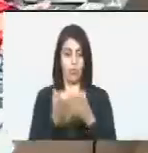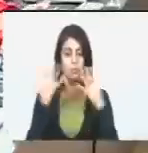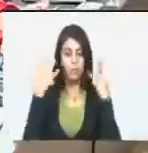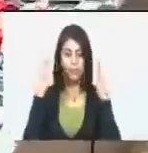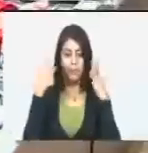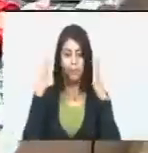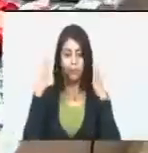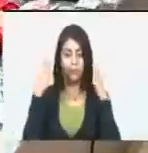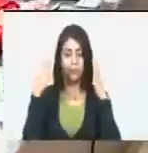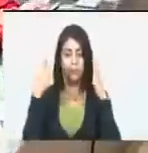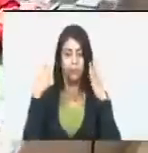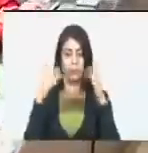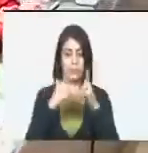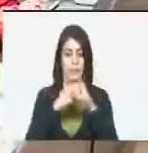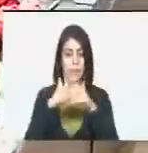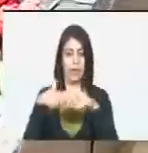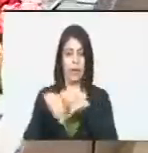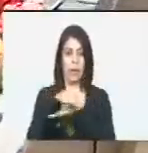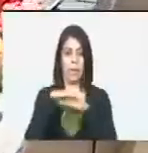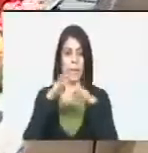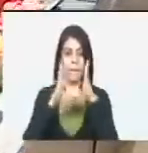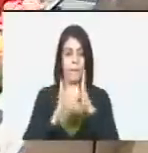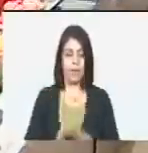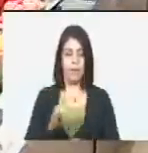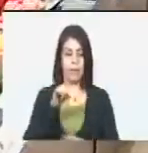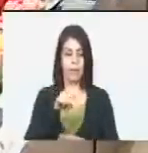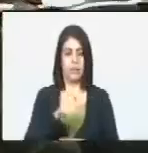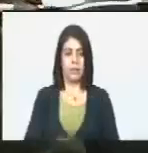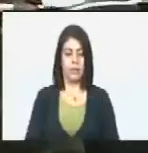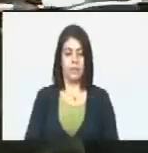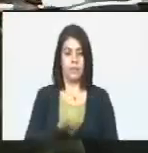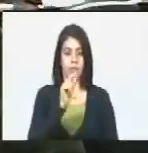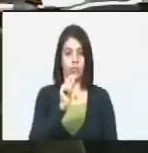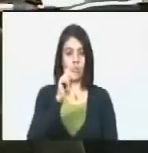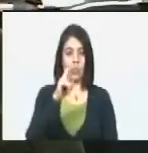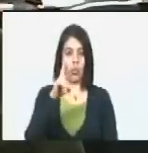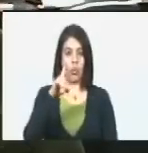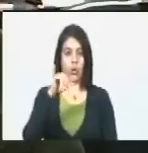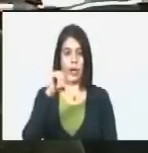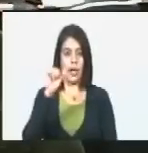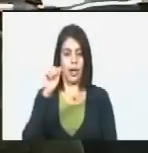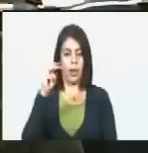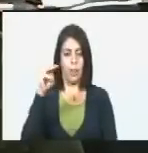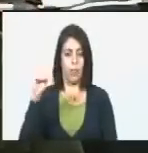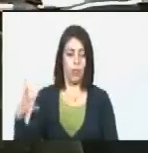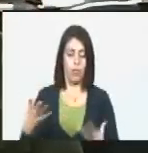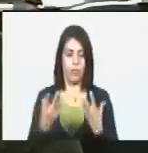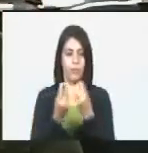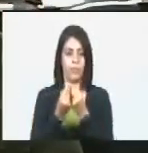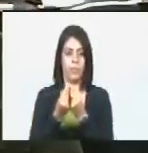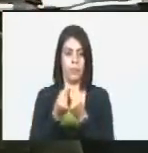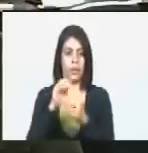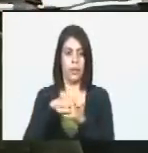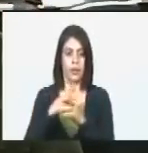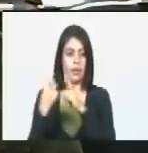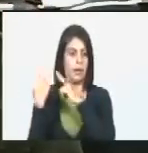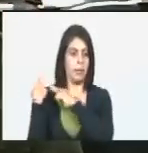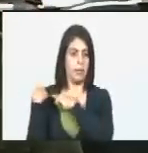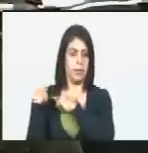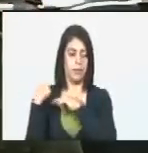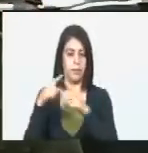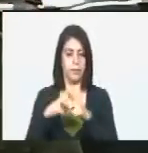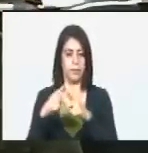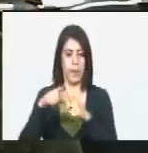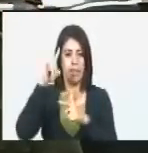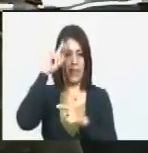Entonces, el ministro está en Turiamo y está acompañado de una representación de los Diablos